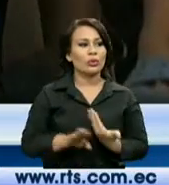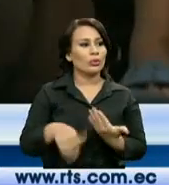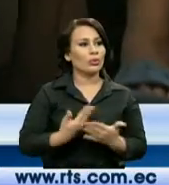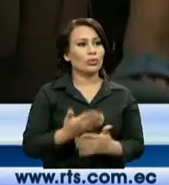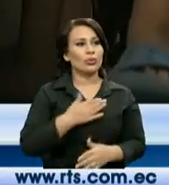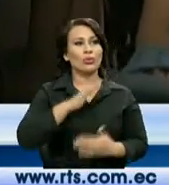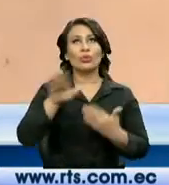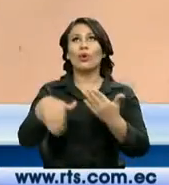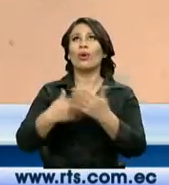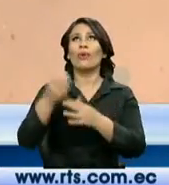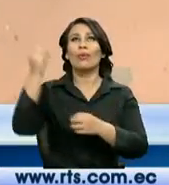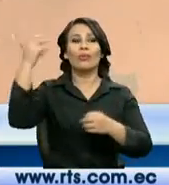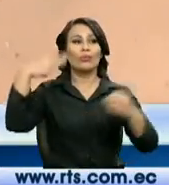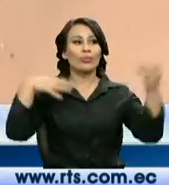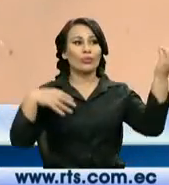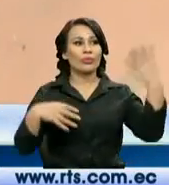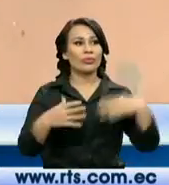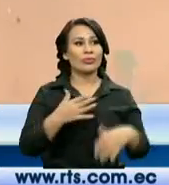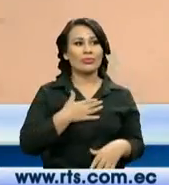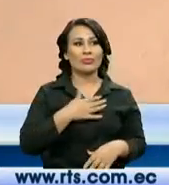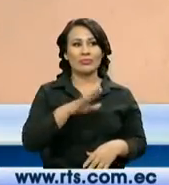prendido todo? No tengo palabras, se lo